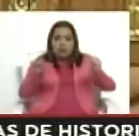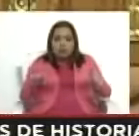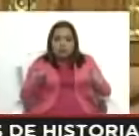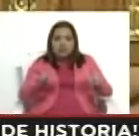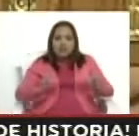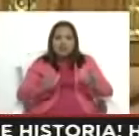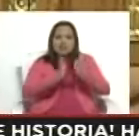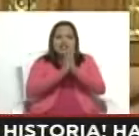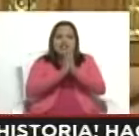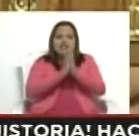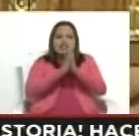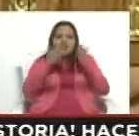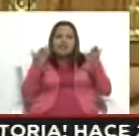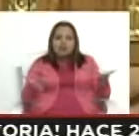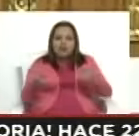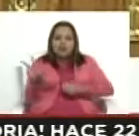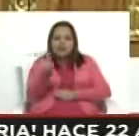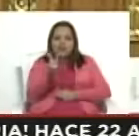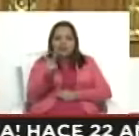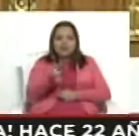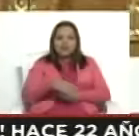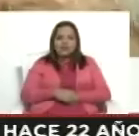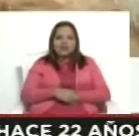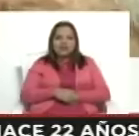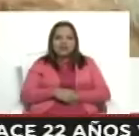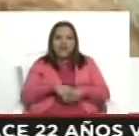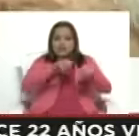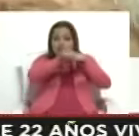Venezuela. Después,